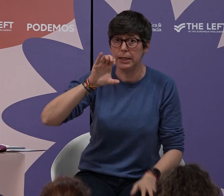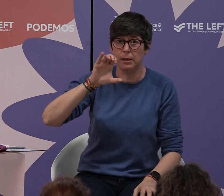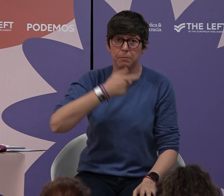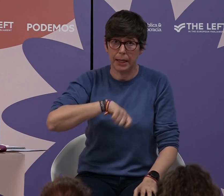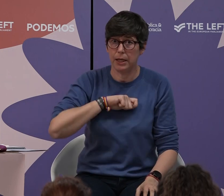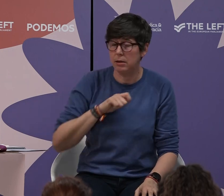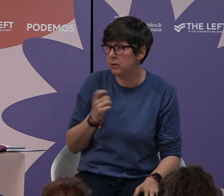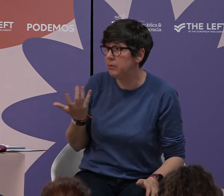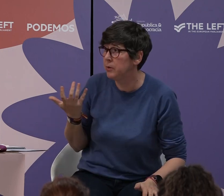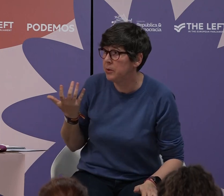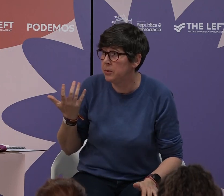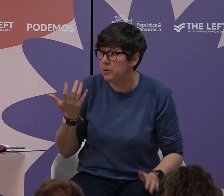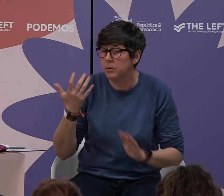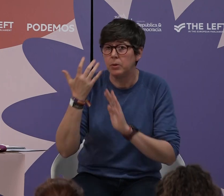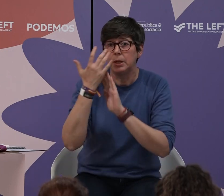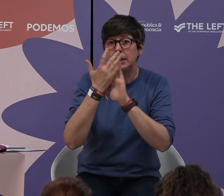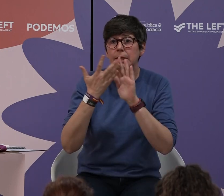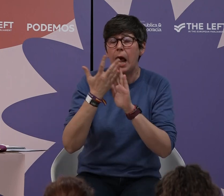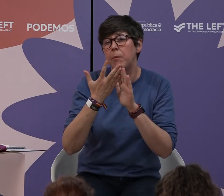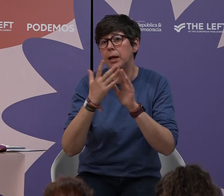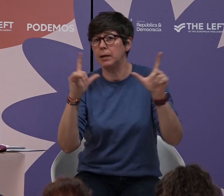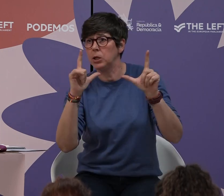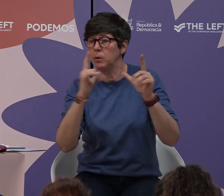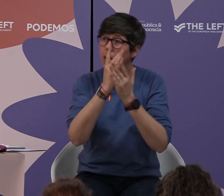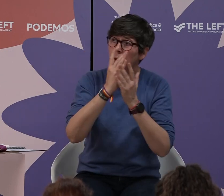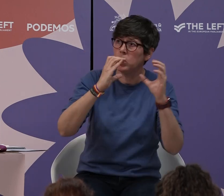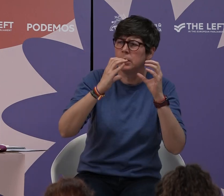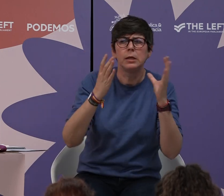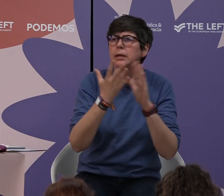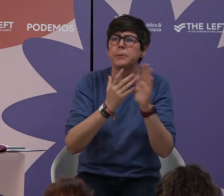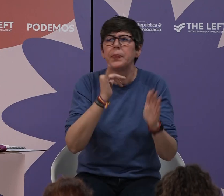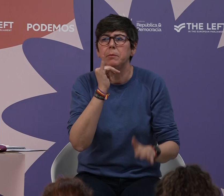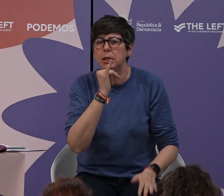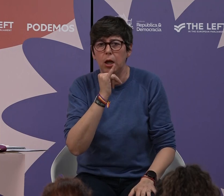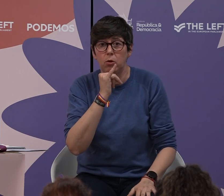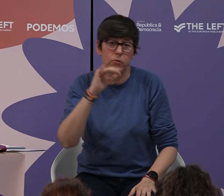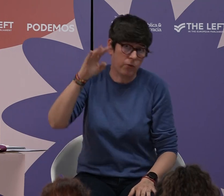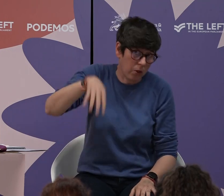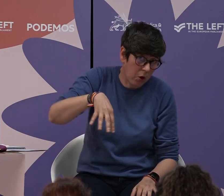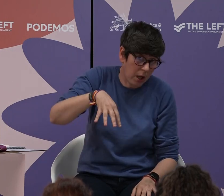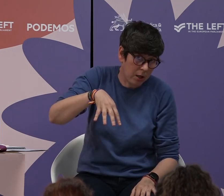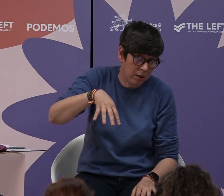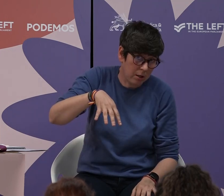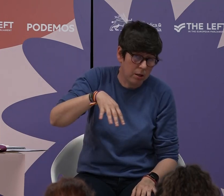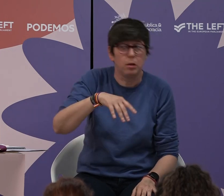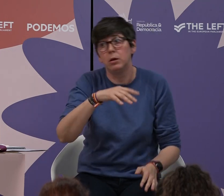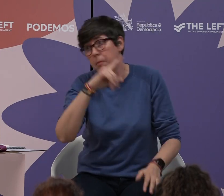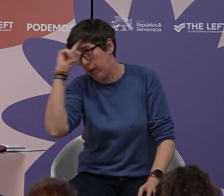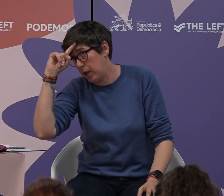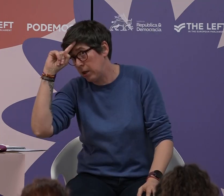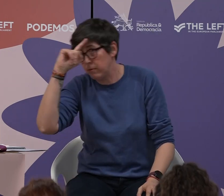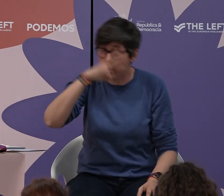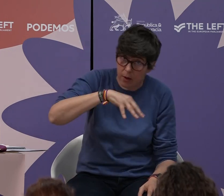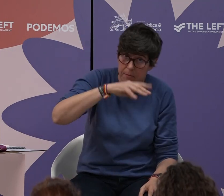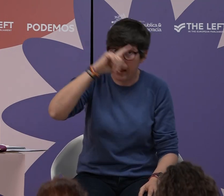es la tercera ciudad de este país de España y en los medios de comunicación se habla demasiado de Barcelona